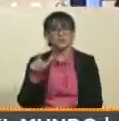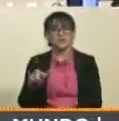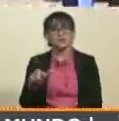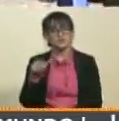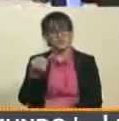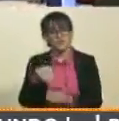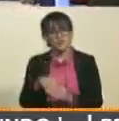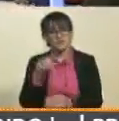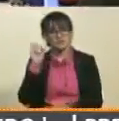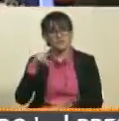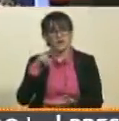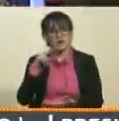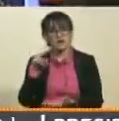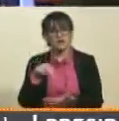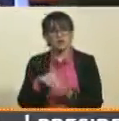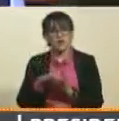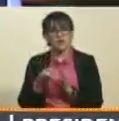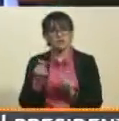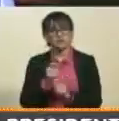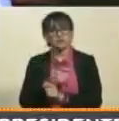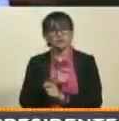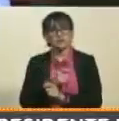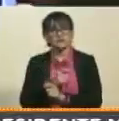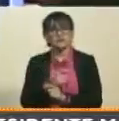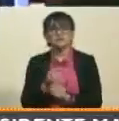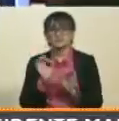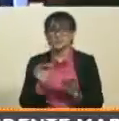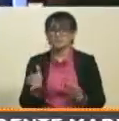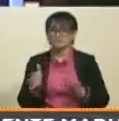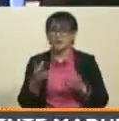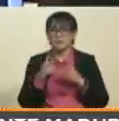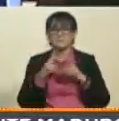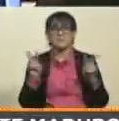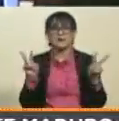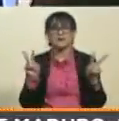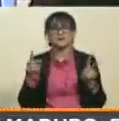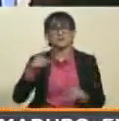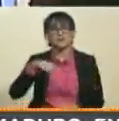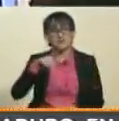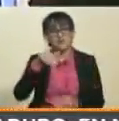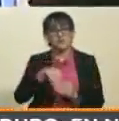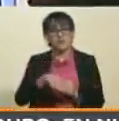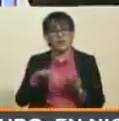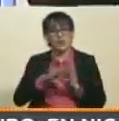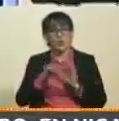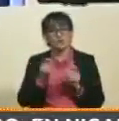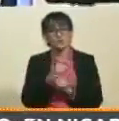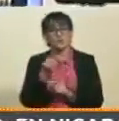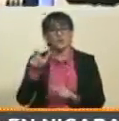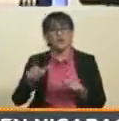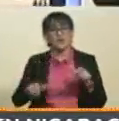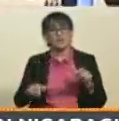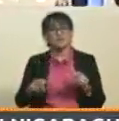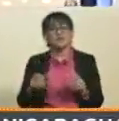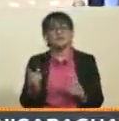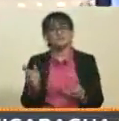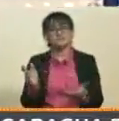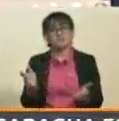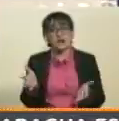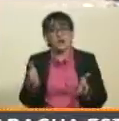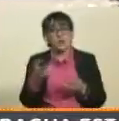Asamblea Constituyente y llegará la paz. Y ustedes votaron por la Constituyente y la paz